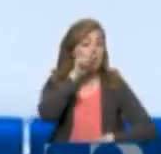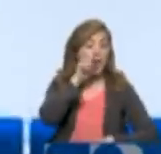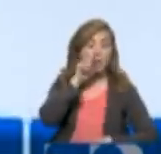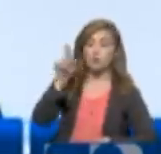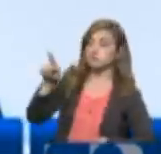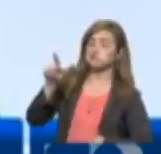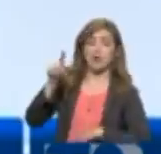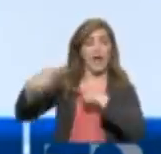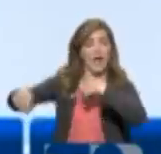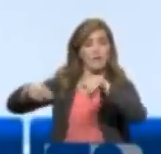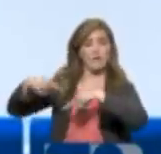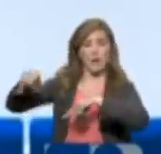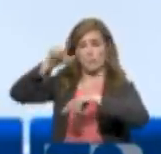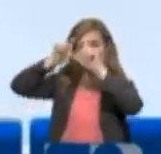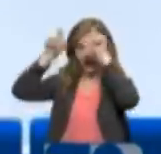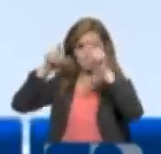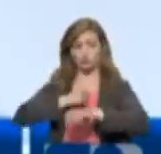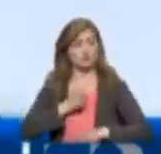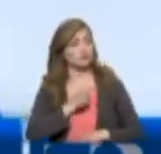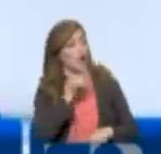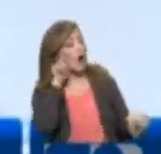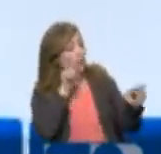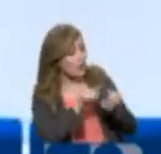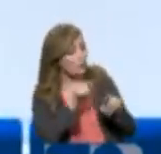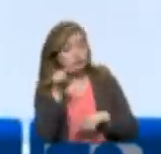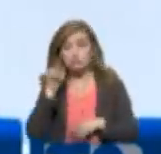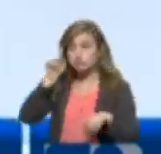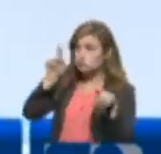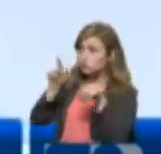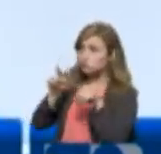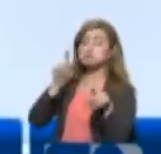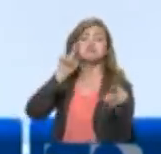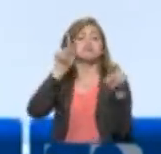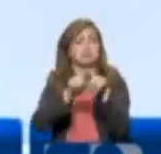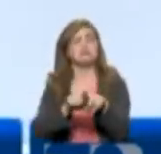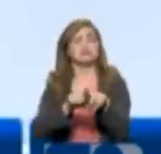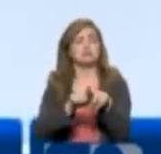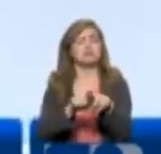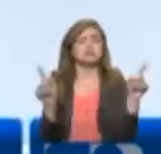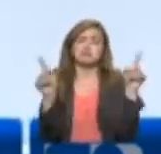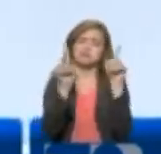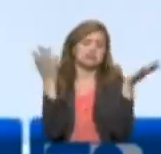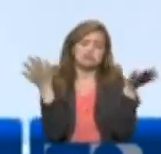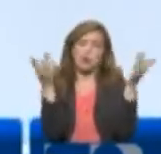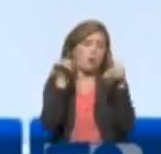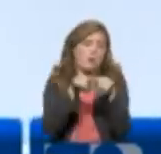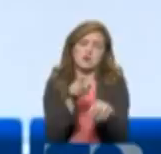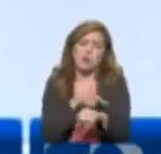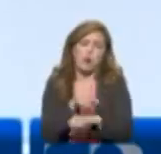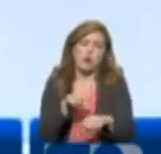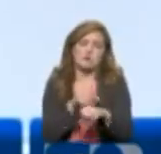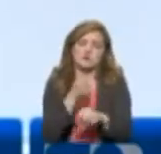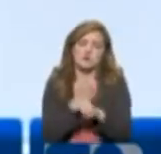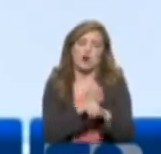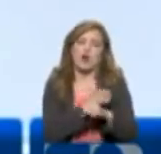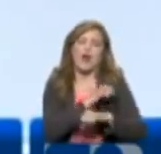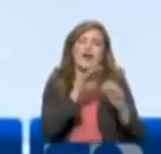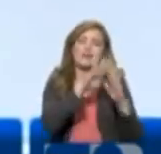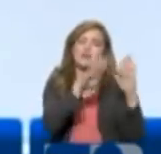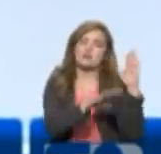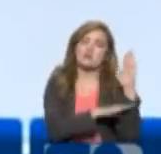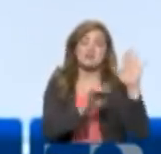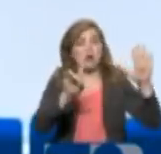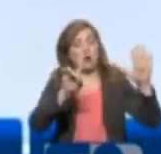ex trabajador y el empleador se pongan de acuerdo y para generar mayor productividad puedan tomar como horas de trabajo 6 horas al día durante